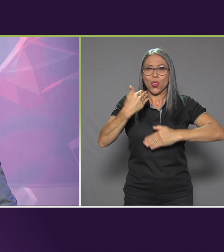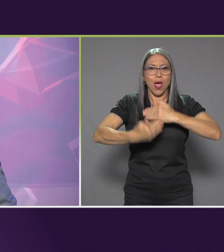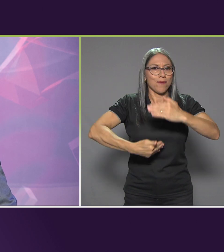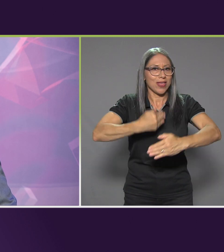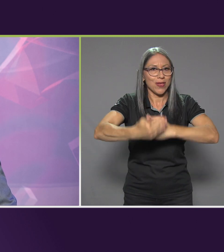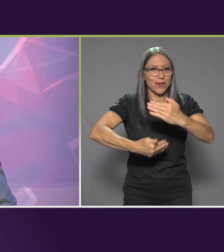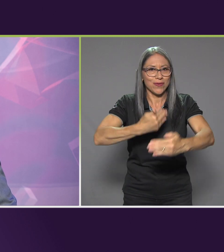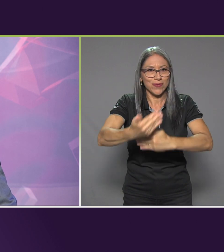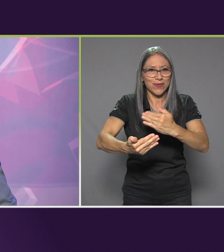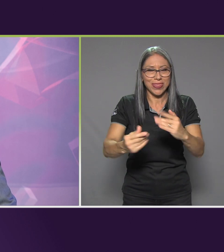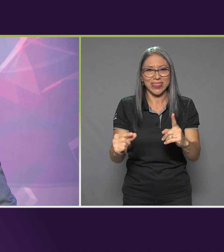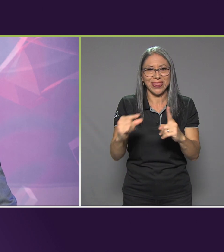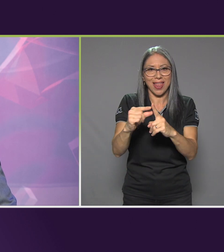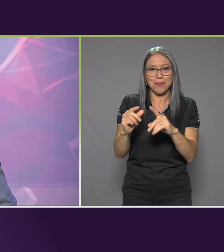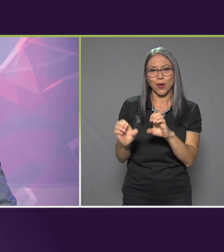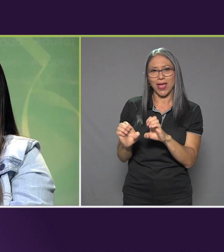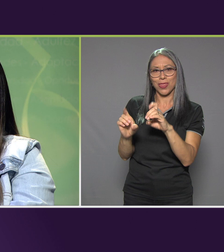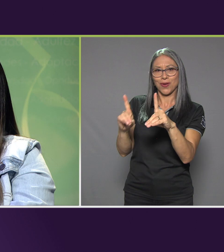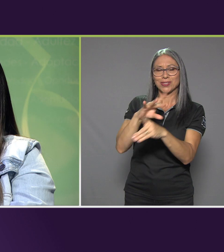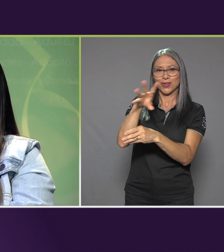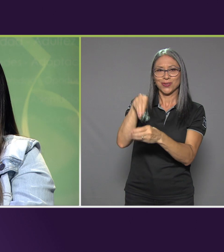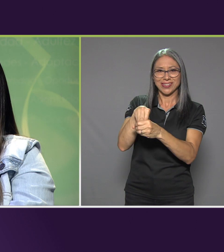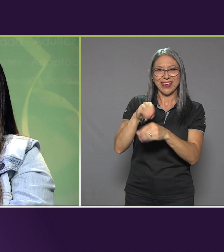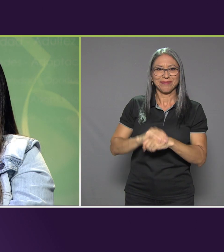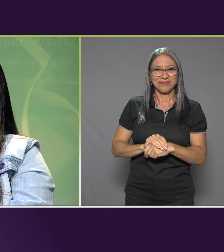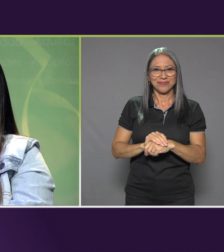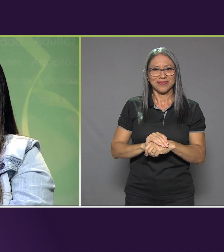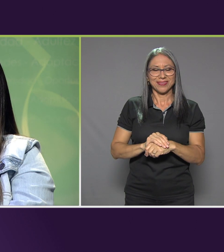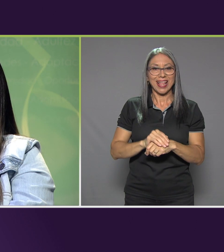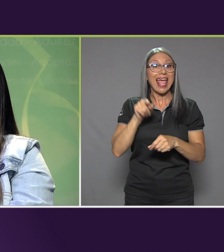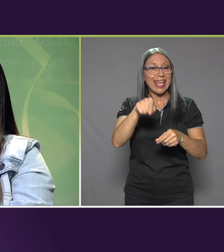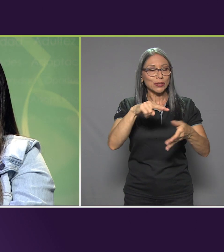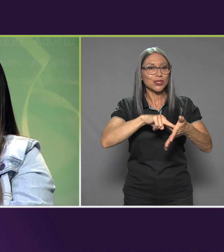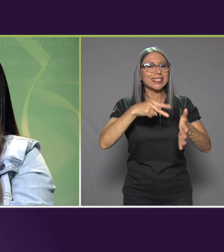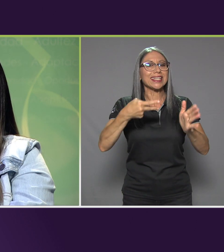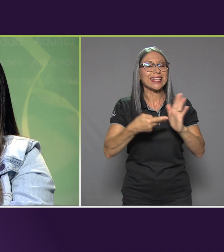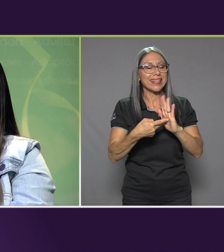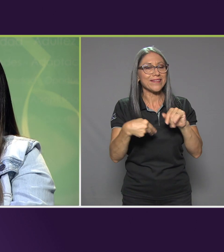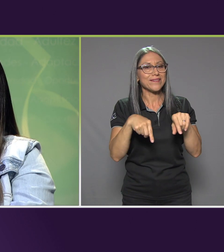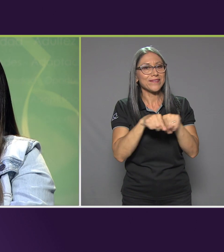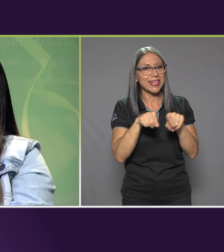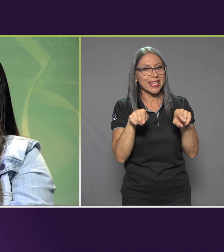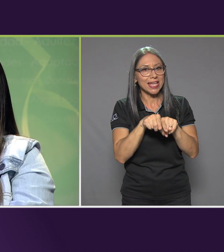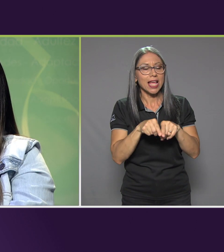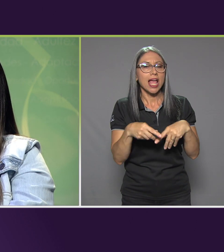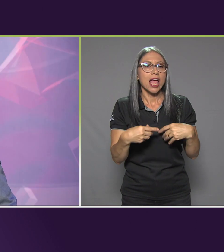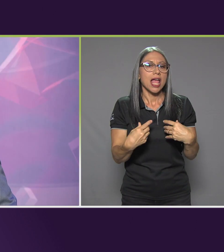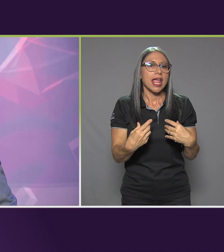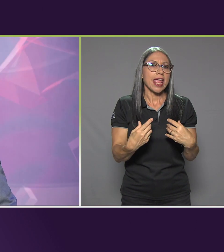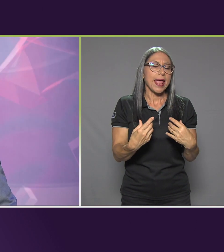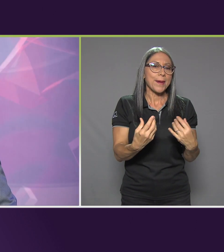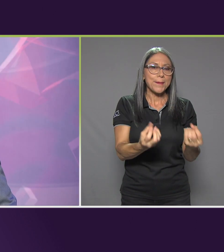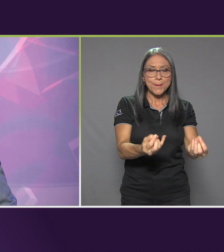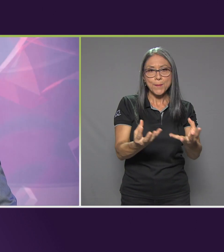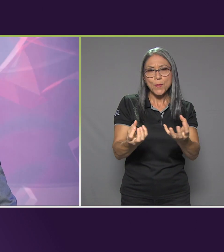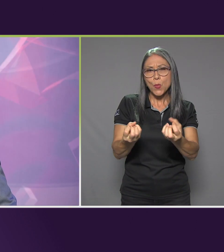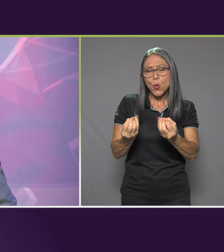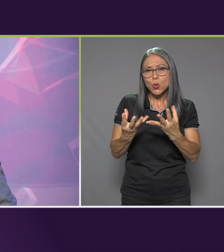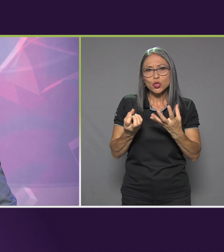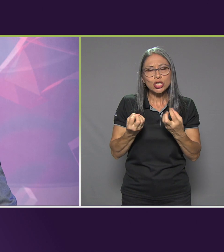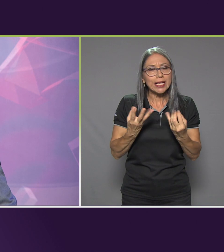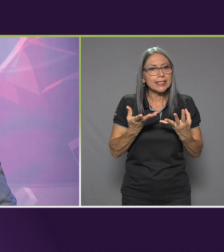evolucionado mucho ese término de educación inclusiva. Entonces eso implicó también que muchos de